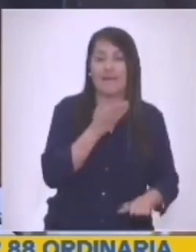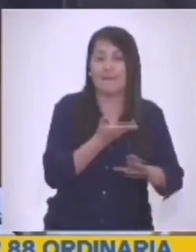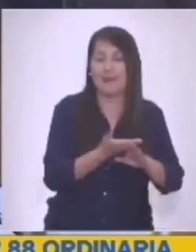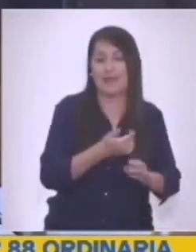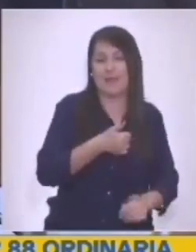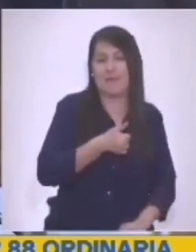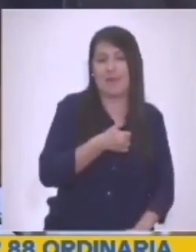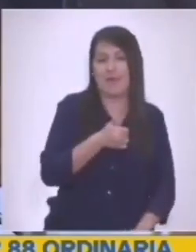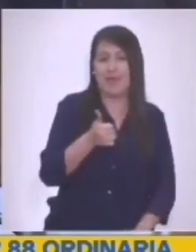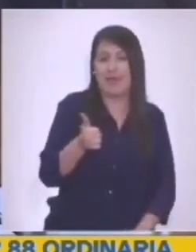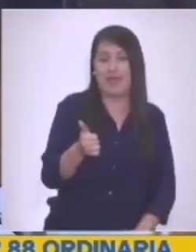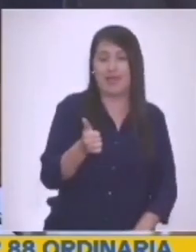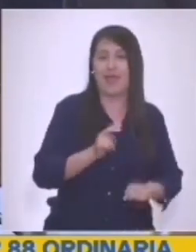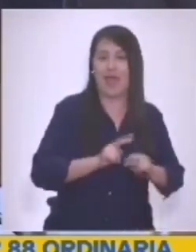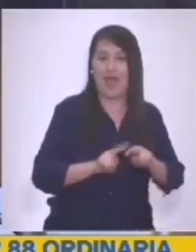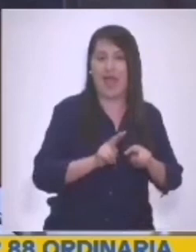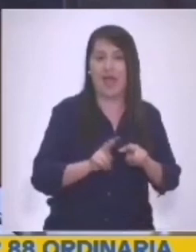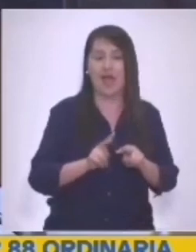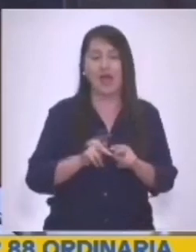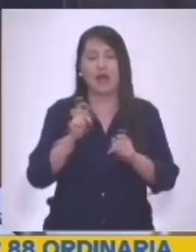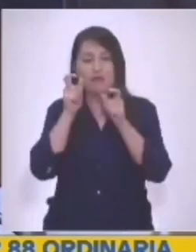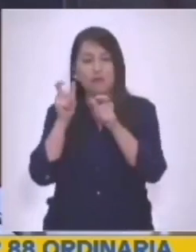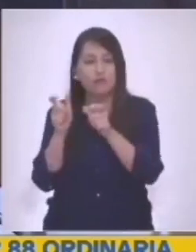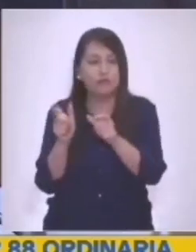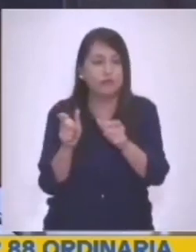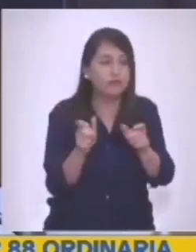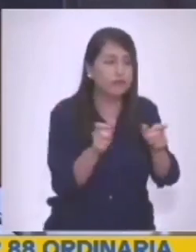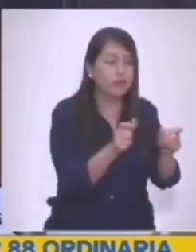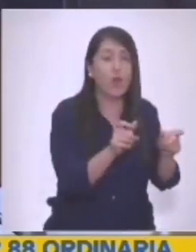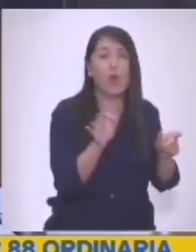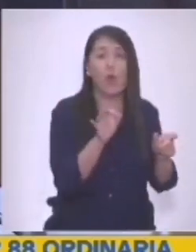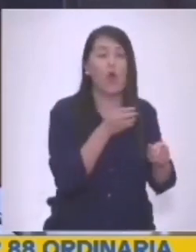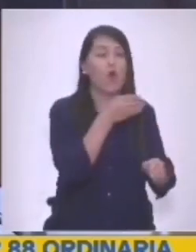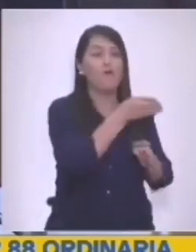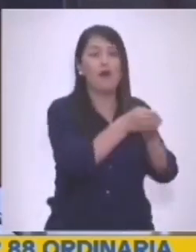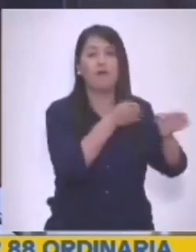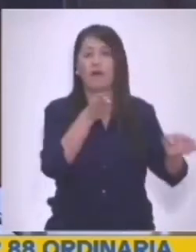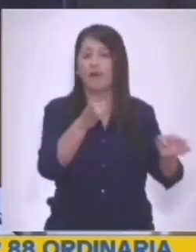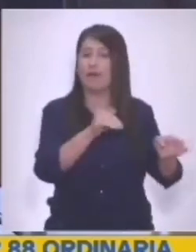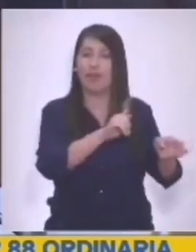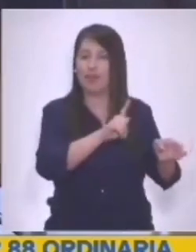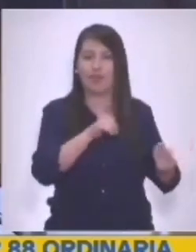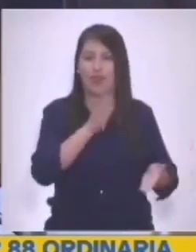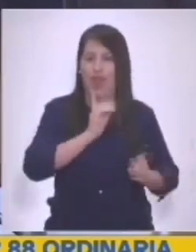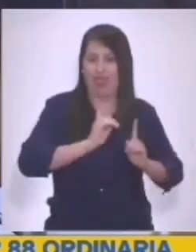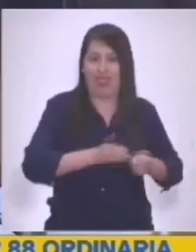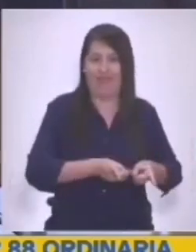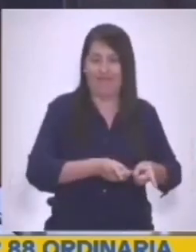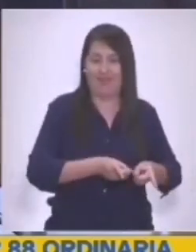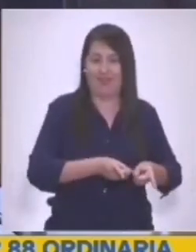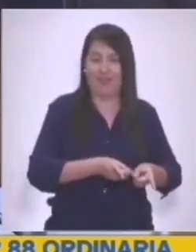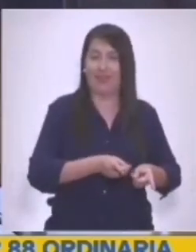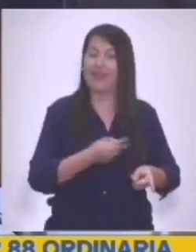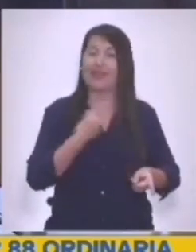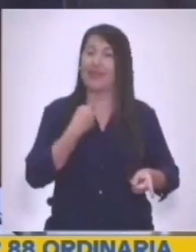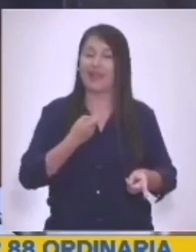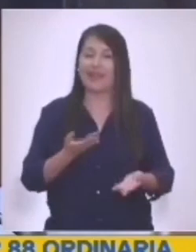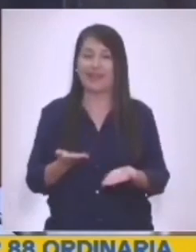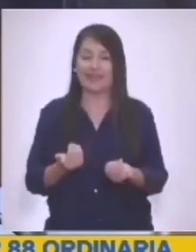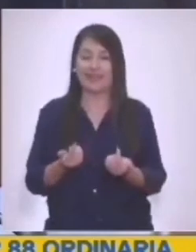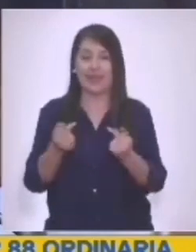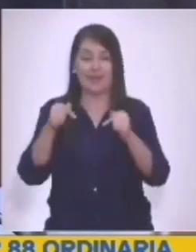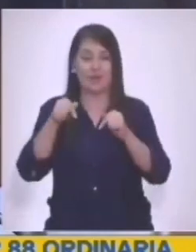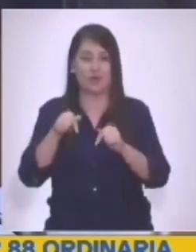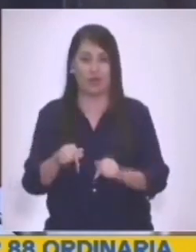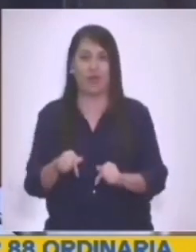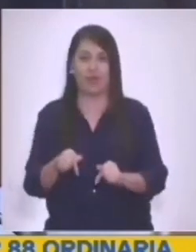pdi haga rondas o que esté en sitios donde no debe estar porque lo que necesitamos hoy día en